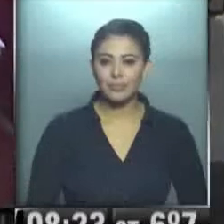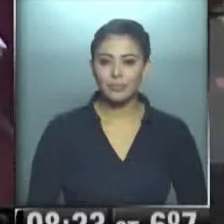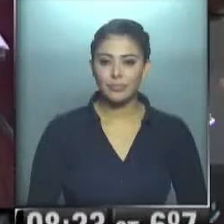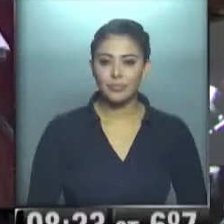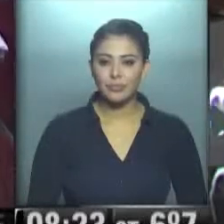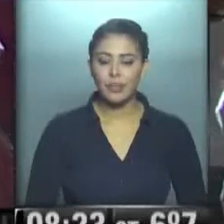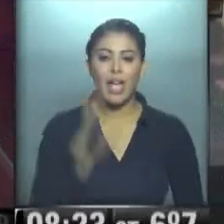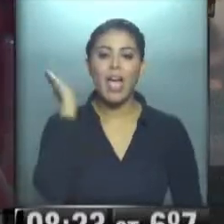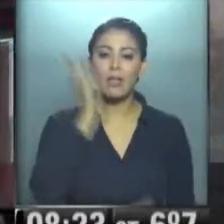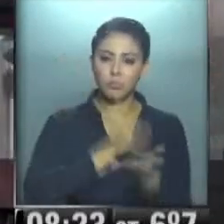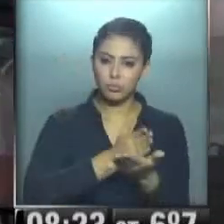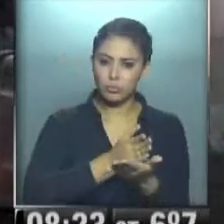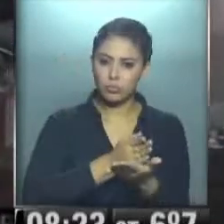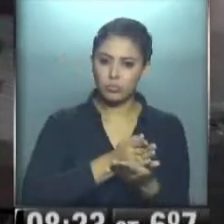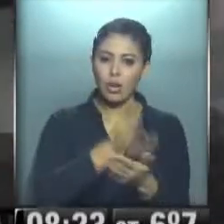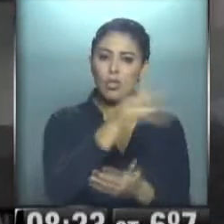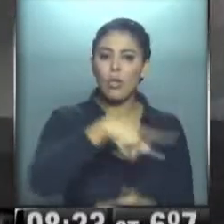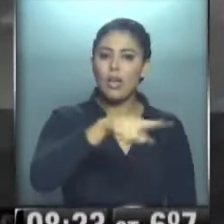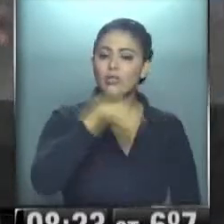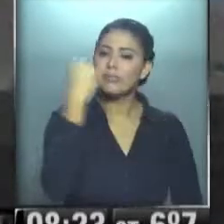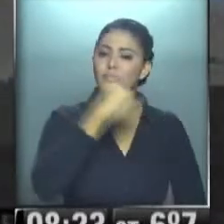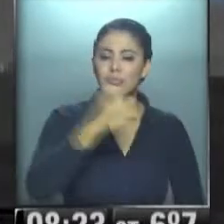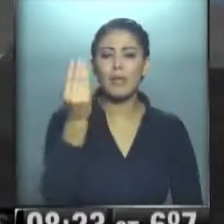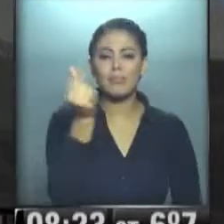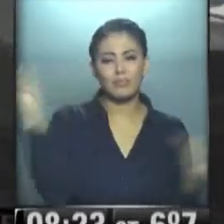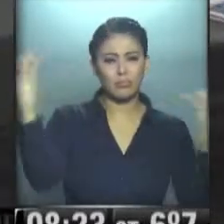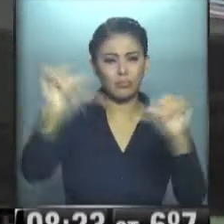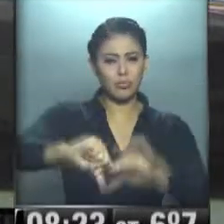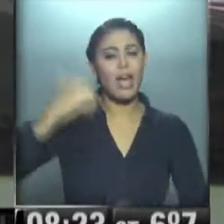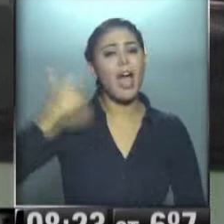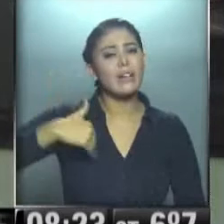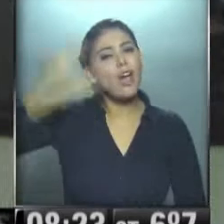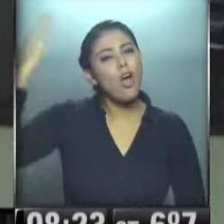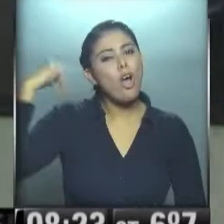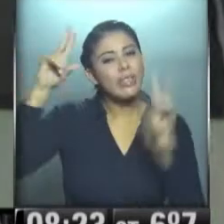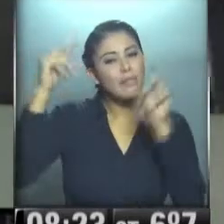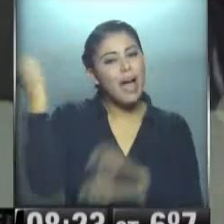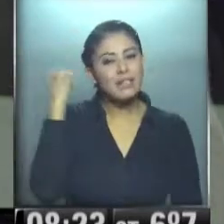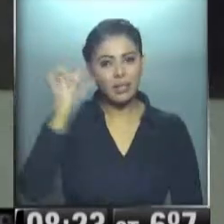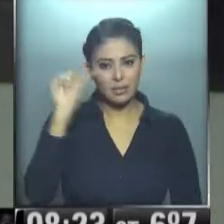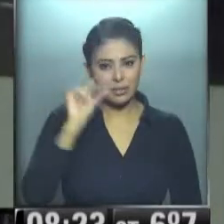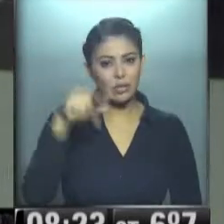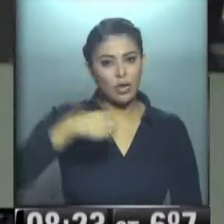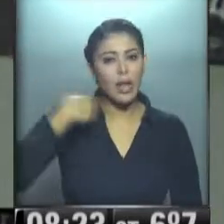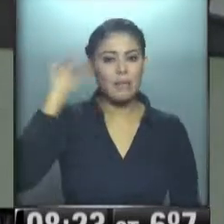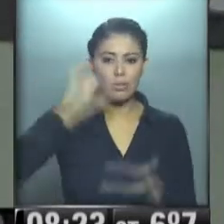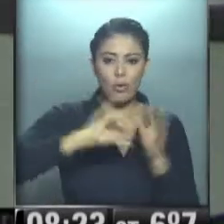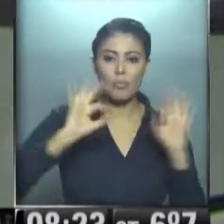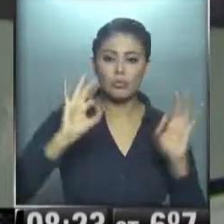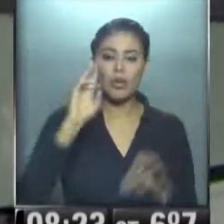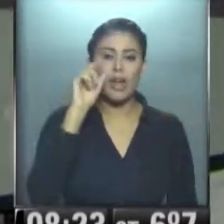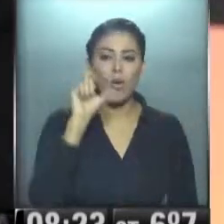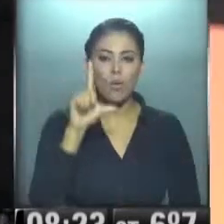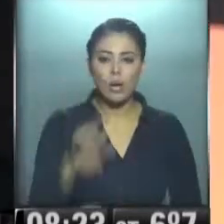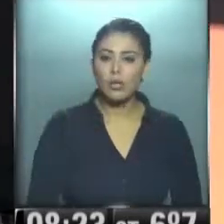e imputados por propiciar la devaluación en la argentina dábamos cuenta de este tema hace minutos nada más si lo amplía raúl dellatorre raúl